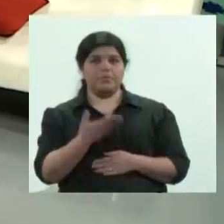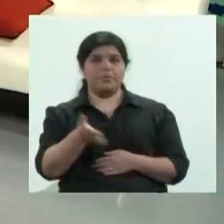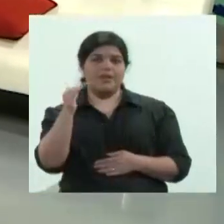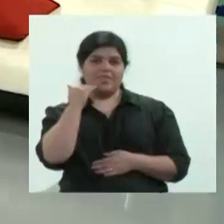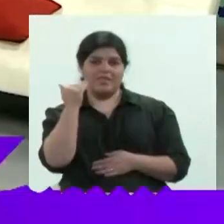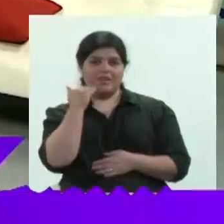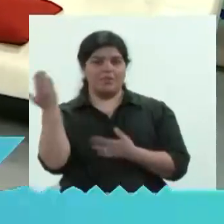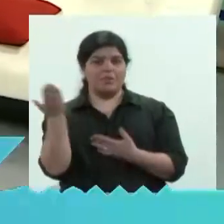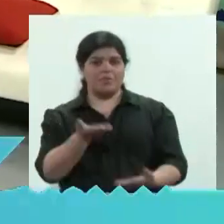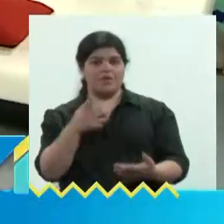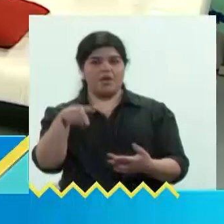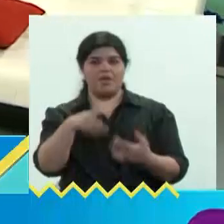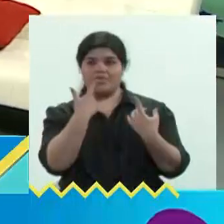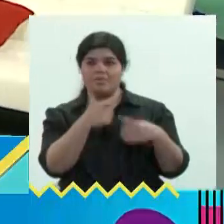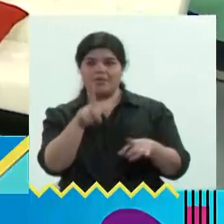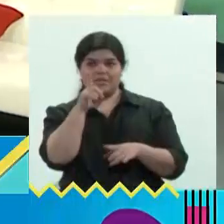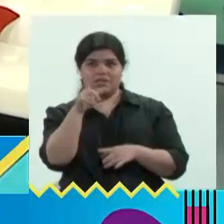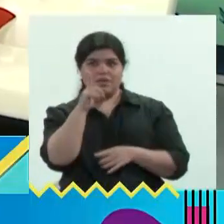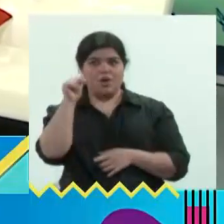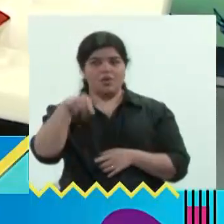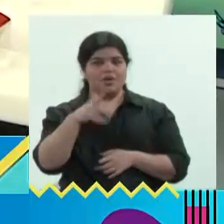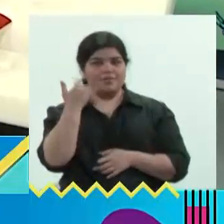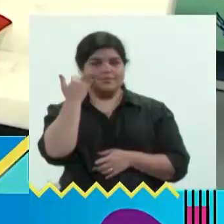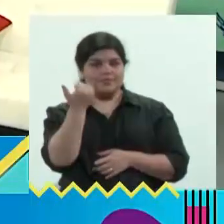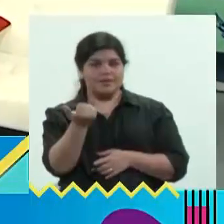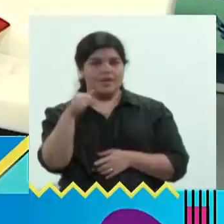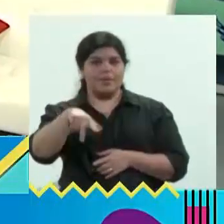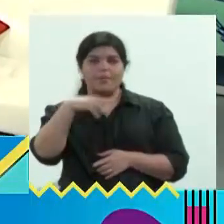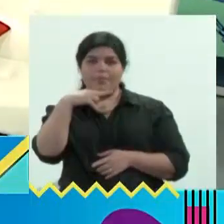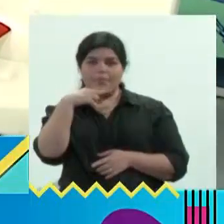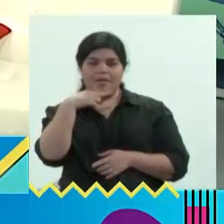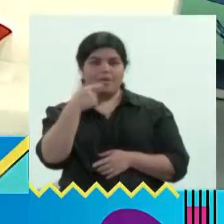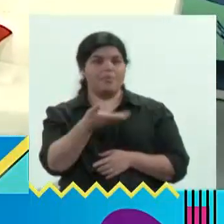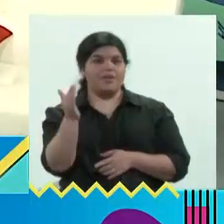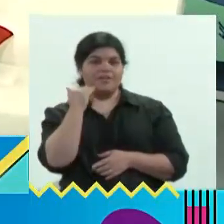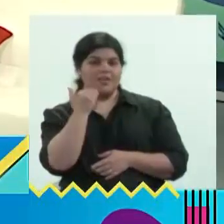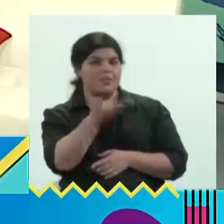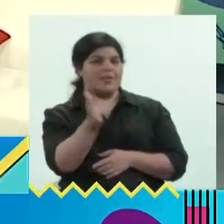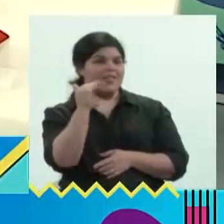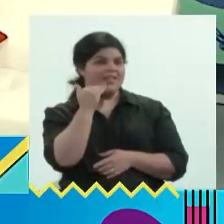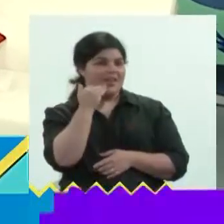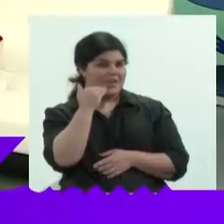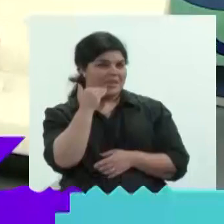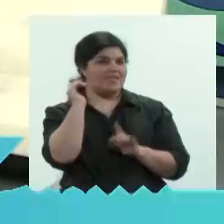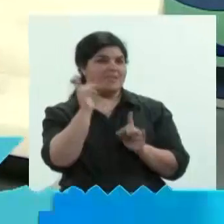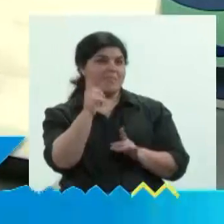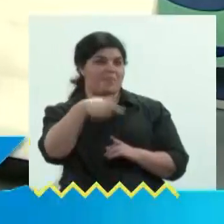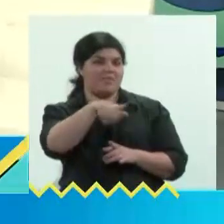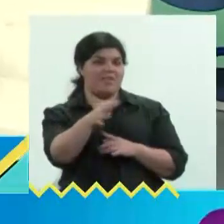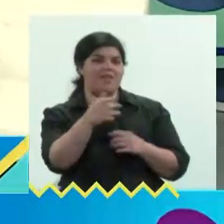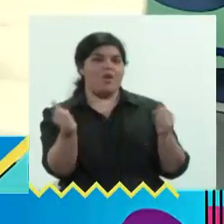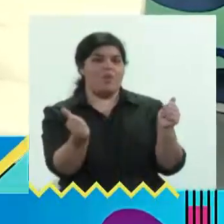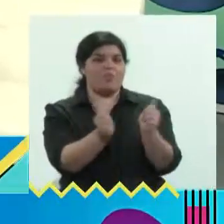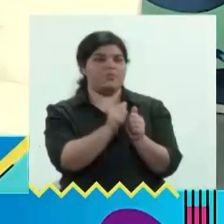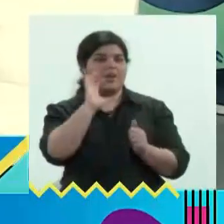Muy buenas tardes, bienvenidos a Distintos Parecidos. Hemos llegado todos al viernes. Buenas tardes, Caro. Buenas tardes, Fer, y los saludamos a ustedes que nos acompañan a través